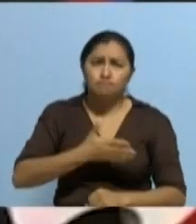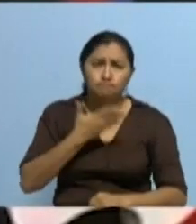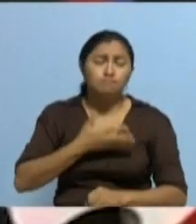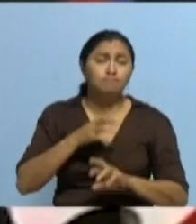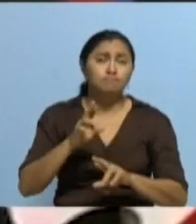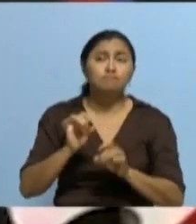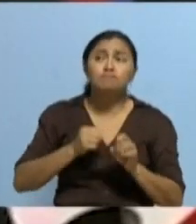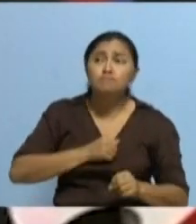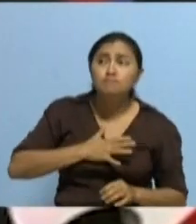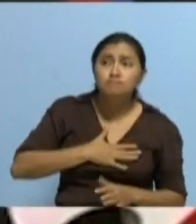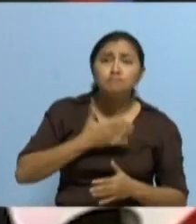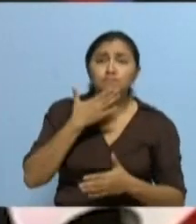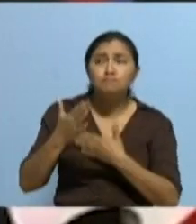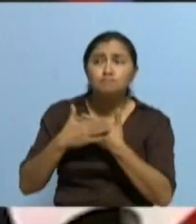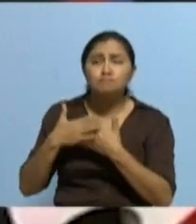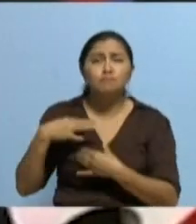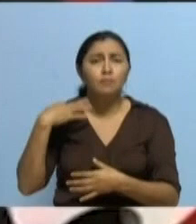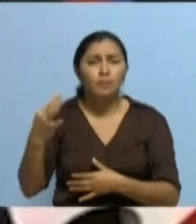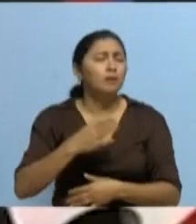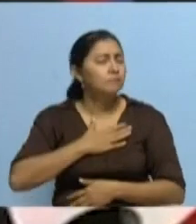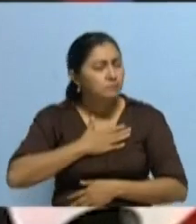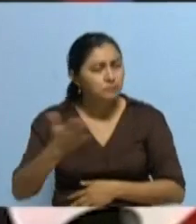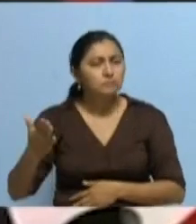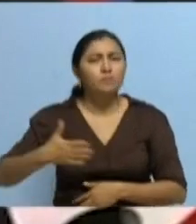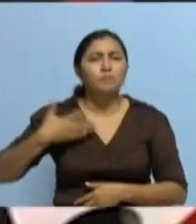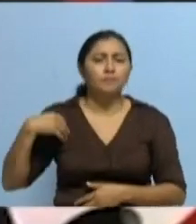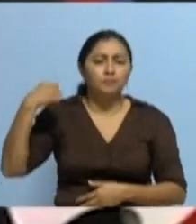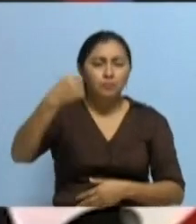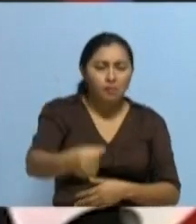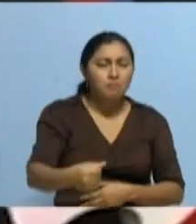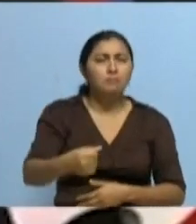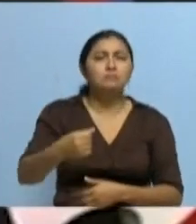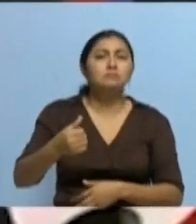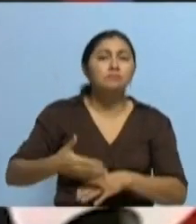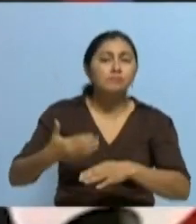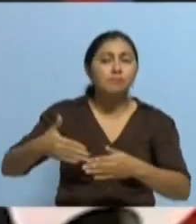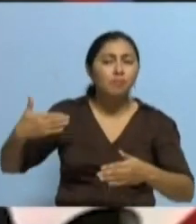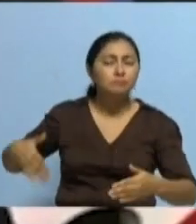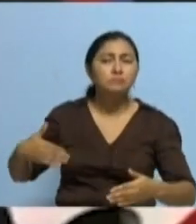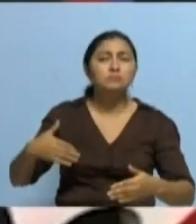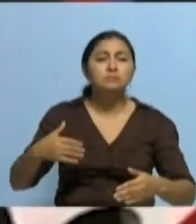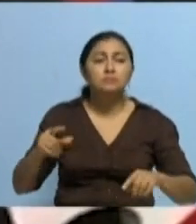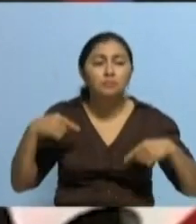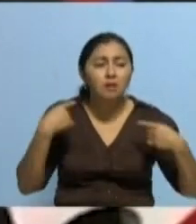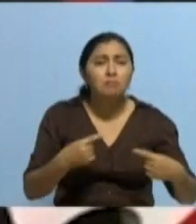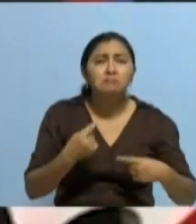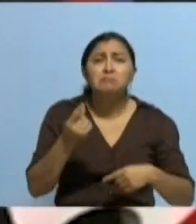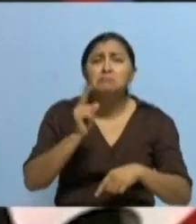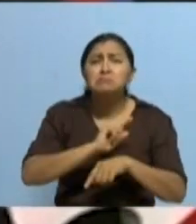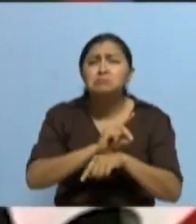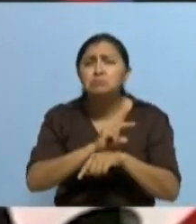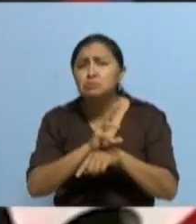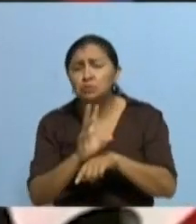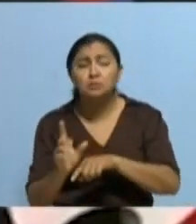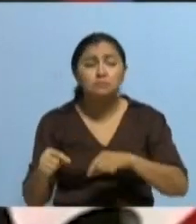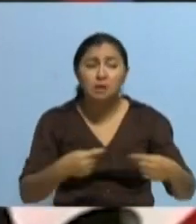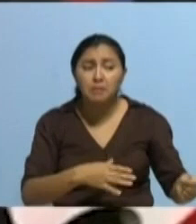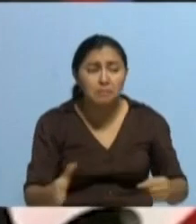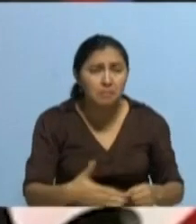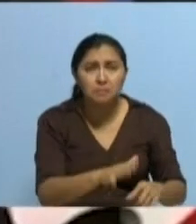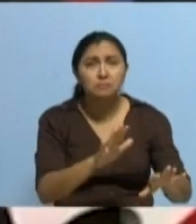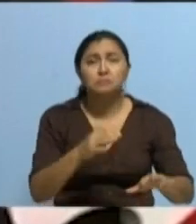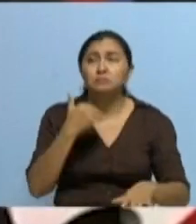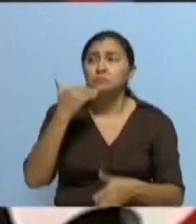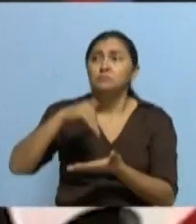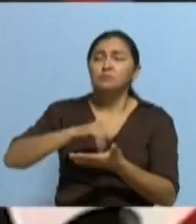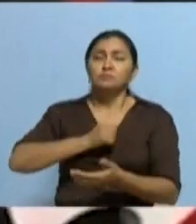oportunidad, obviamente voy a darlo todo. Contento, obviamente, de haber podido jugar mis primeros minutos y bueno, esperar si se da la